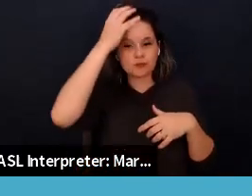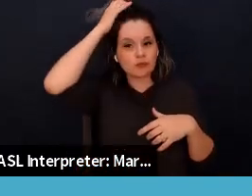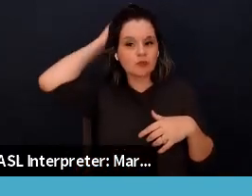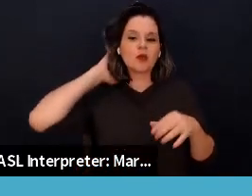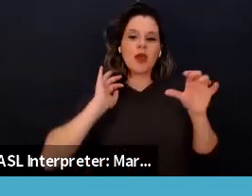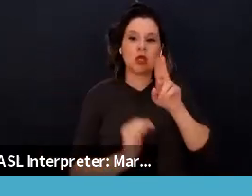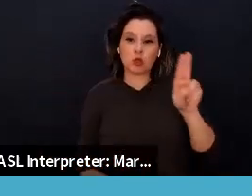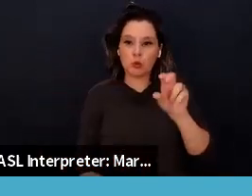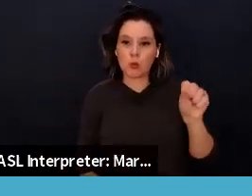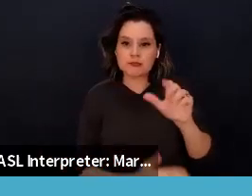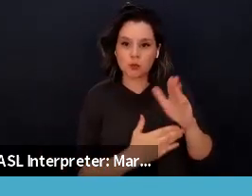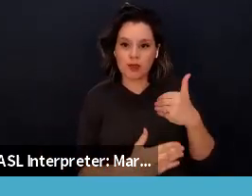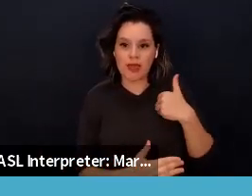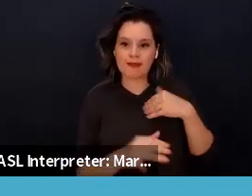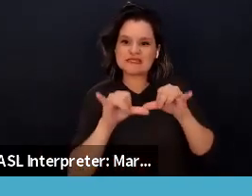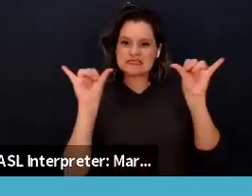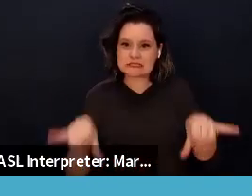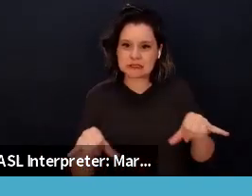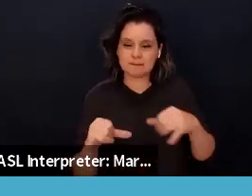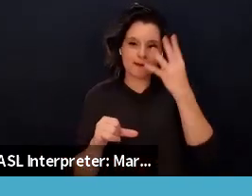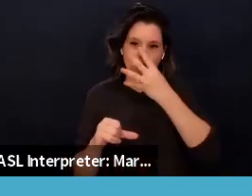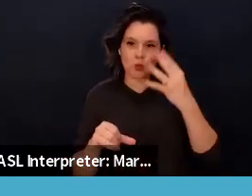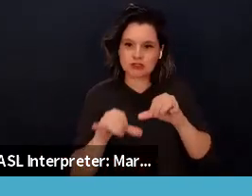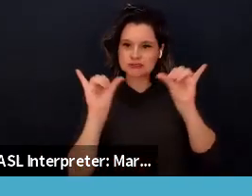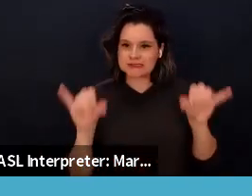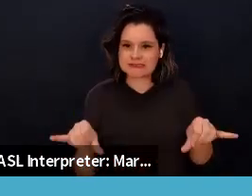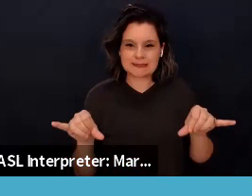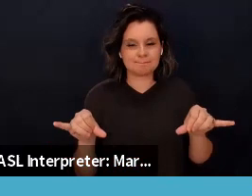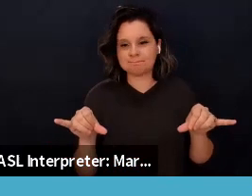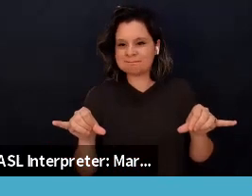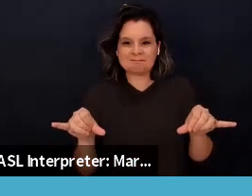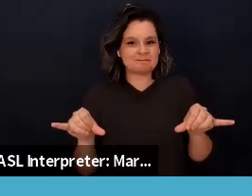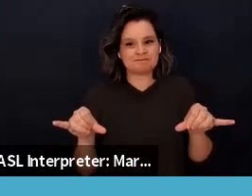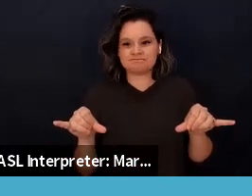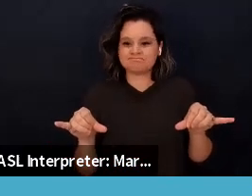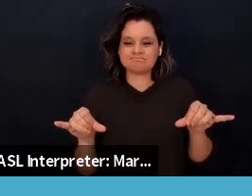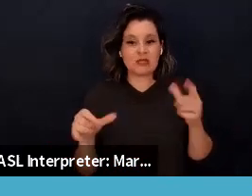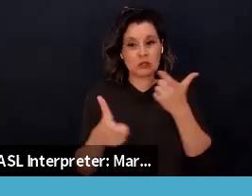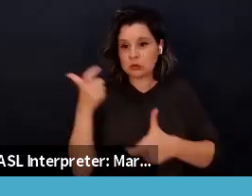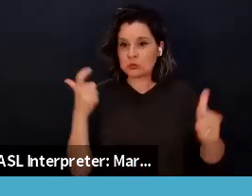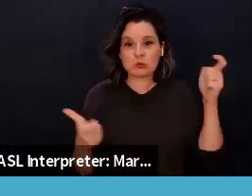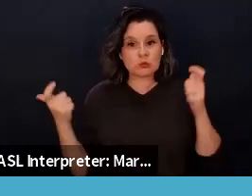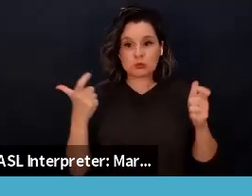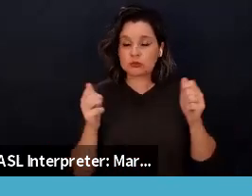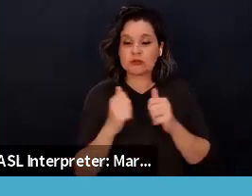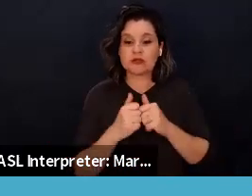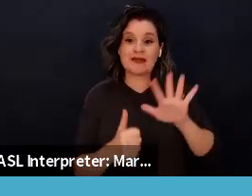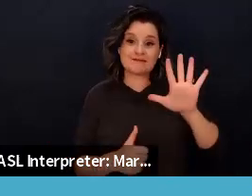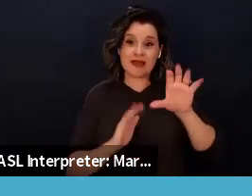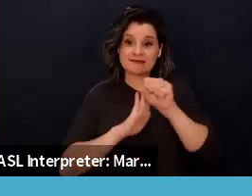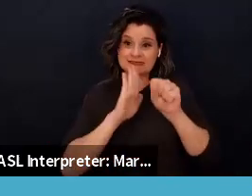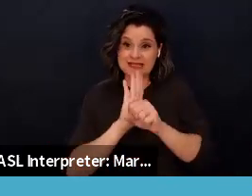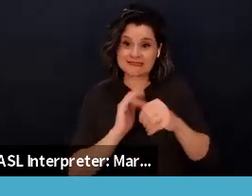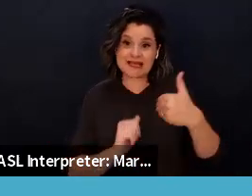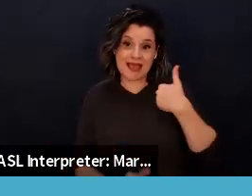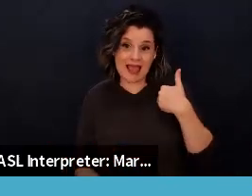Estados Unidos tenemos un sistema de inmigración grande. Los 5 estados que tienen